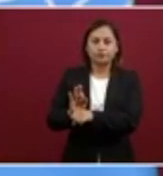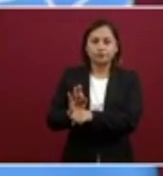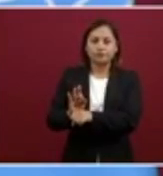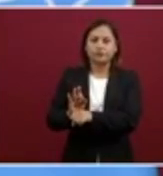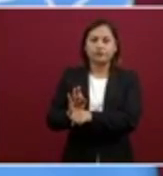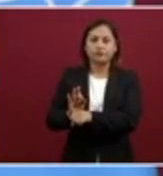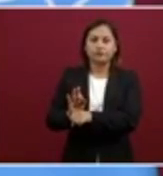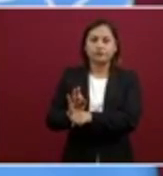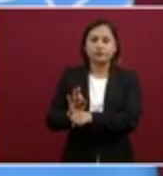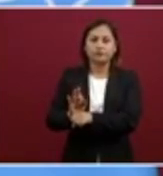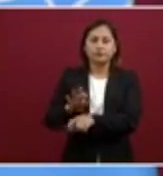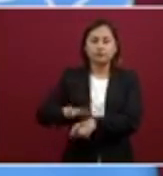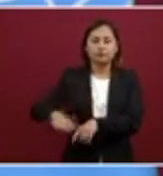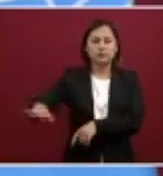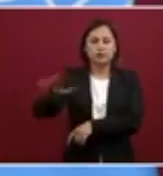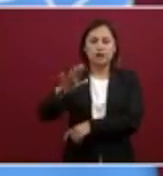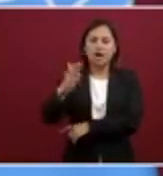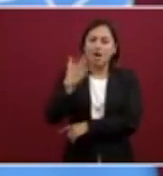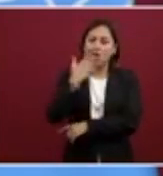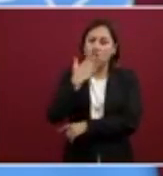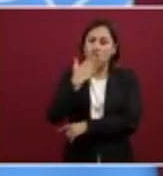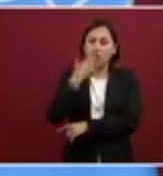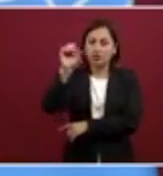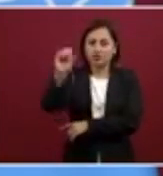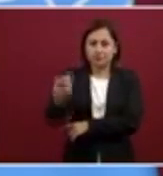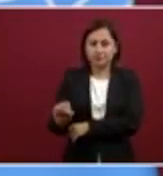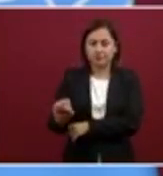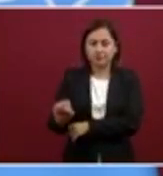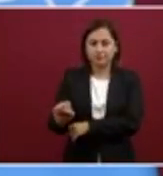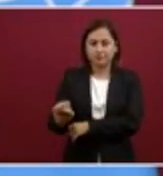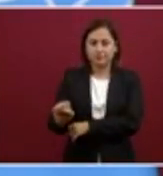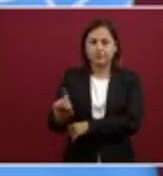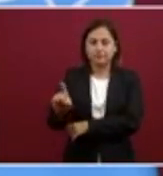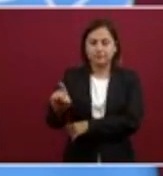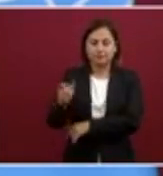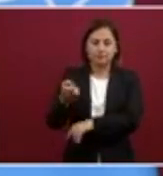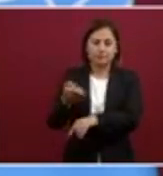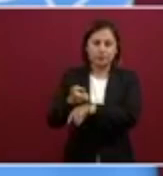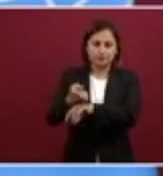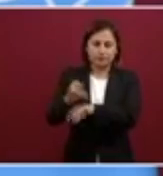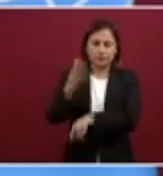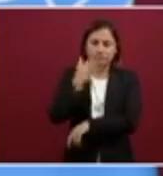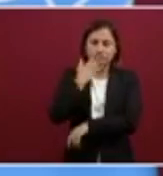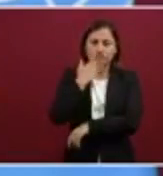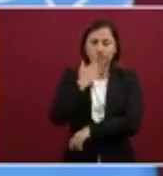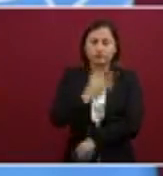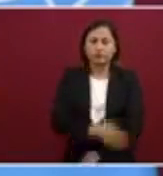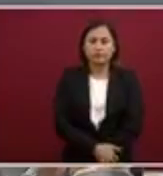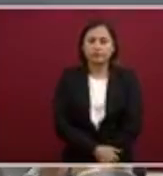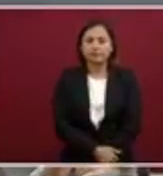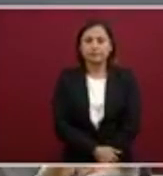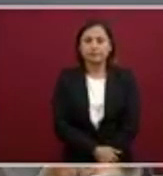Álamos, en Sonora, en el sur del estado de Sonora.